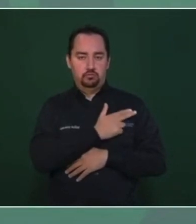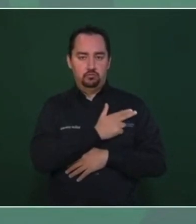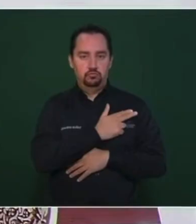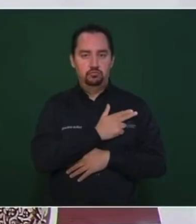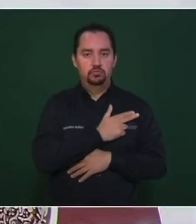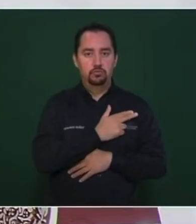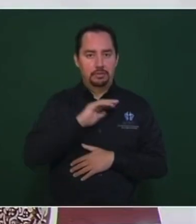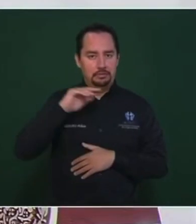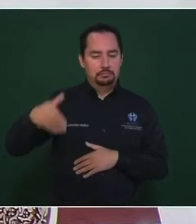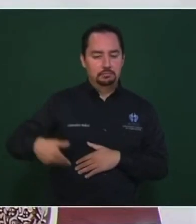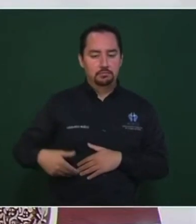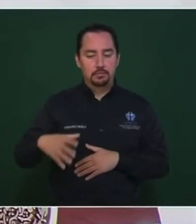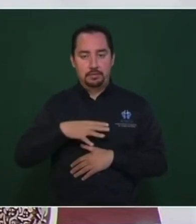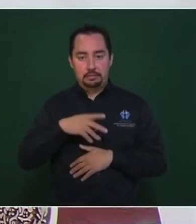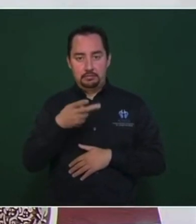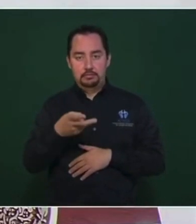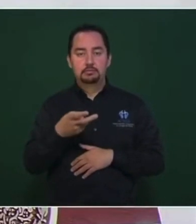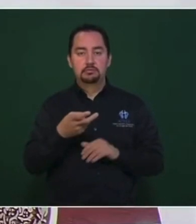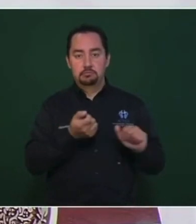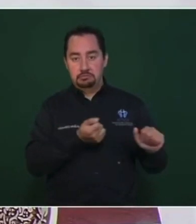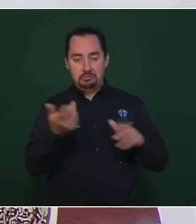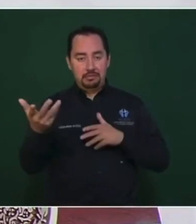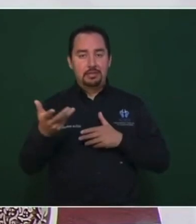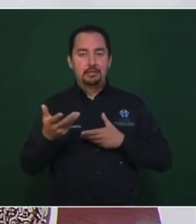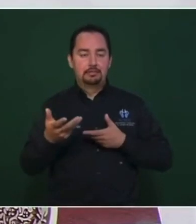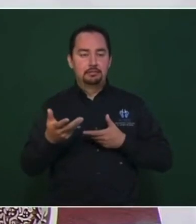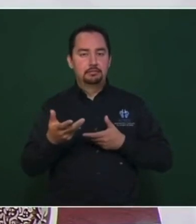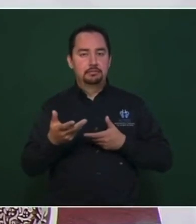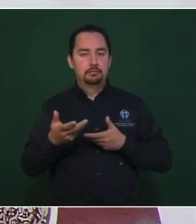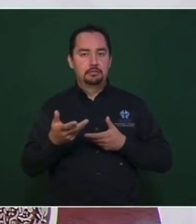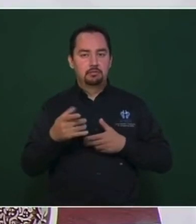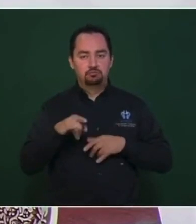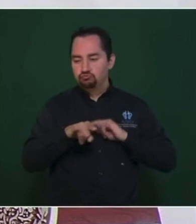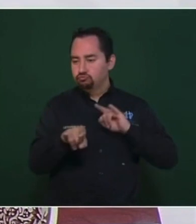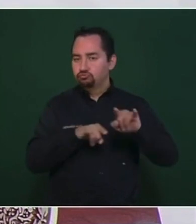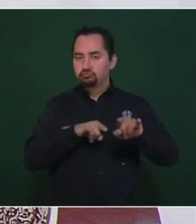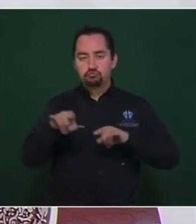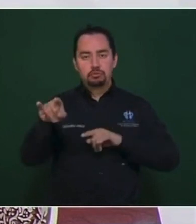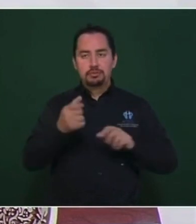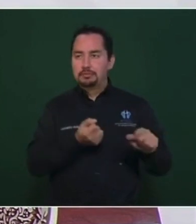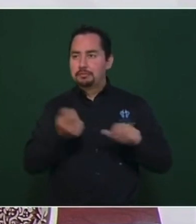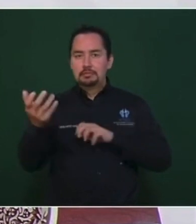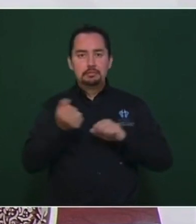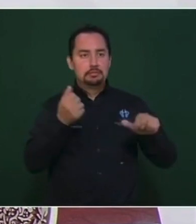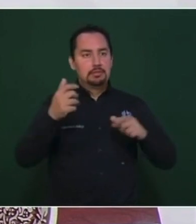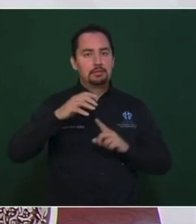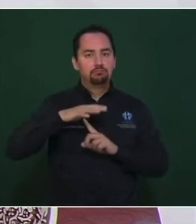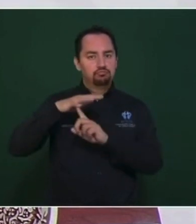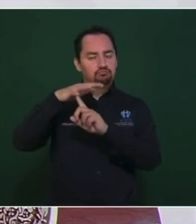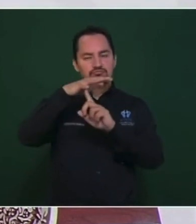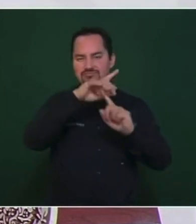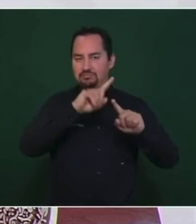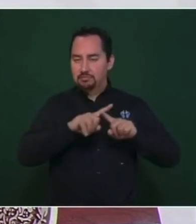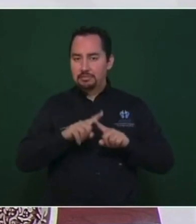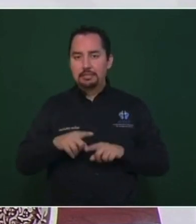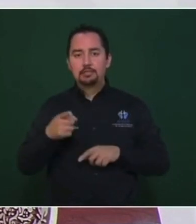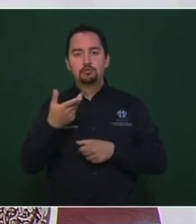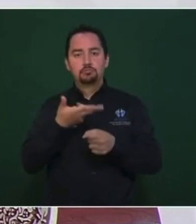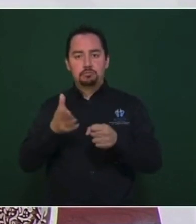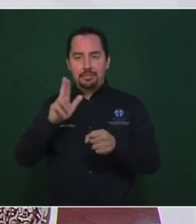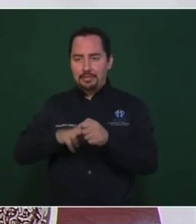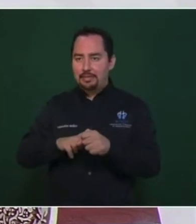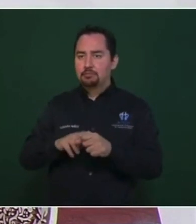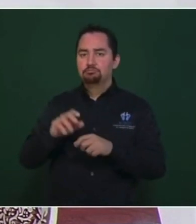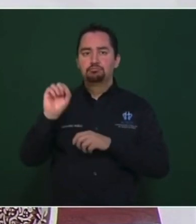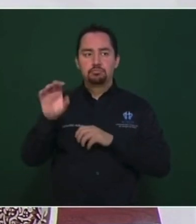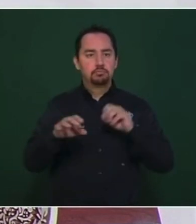lesionados fueron trasladados vía terrestre y aérea en diferentes unidades médicas a diversas instituciones de salud,